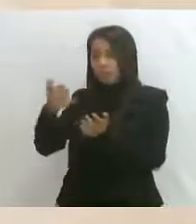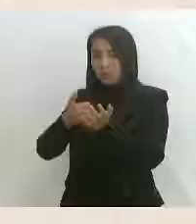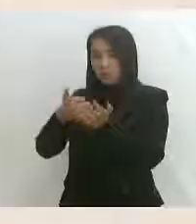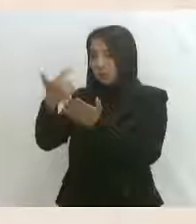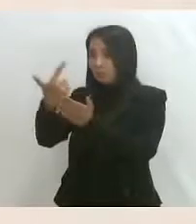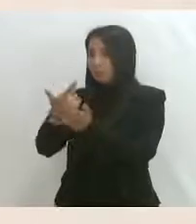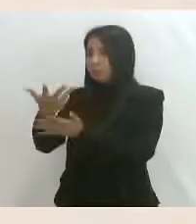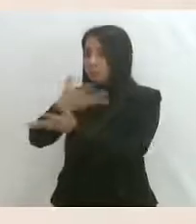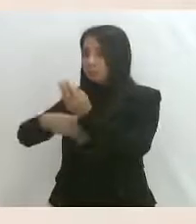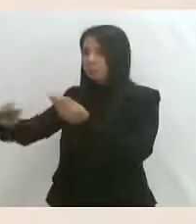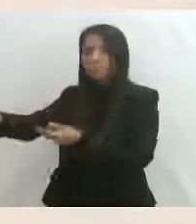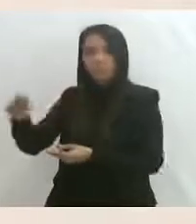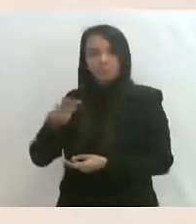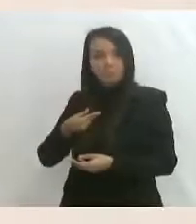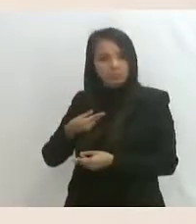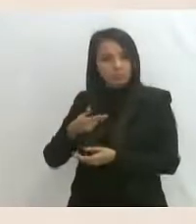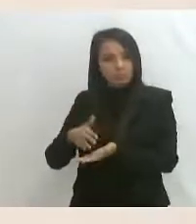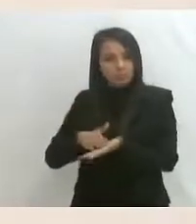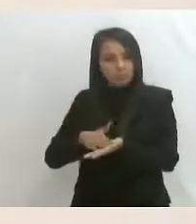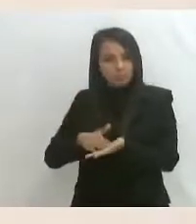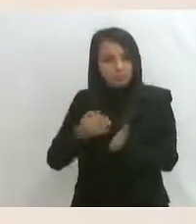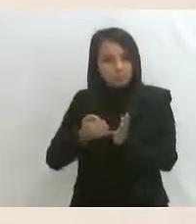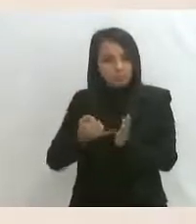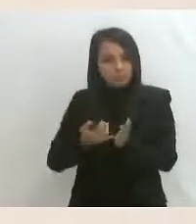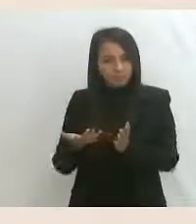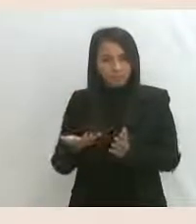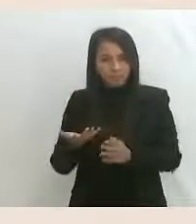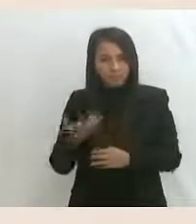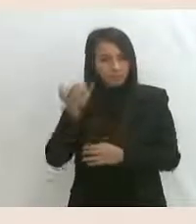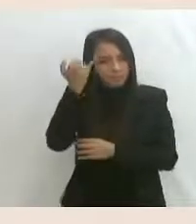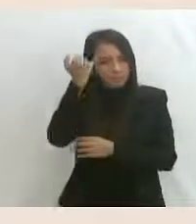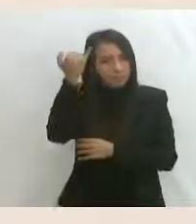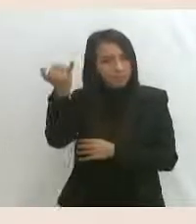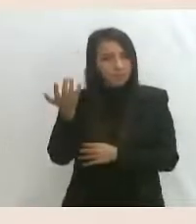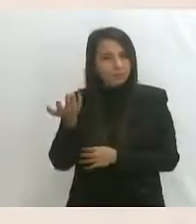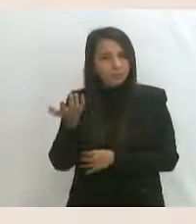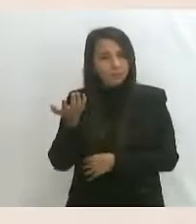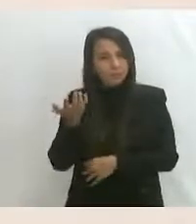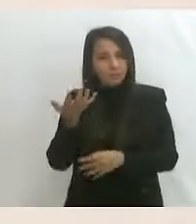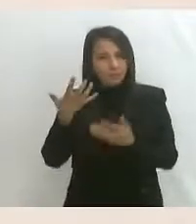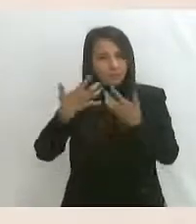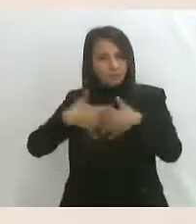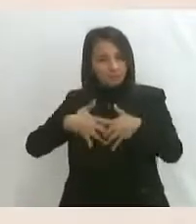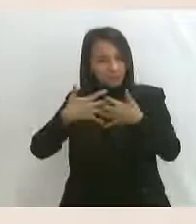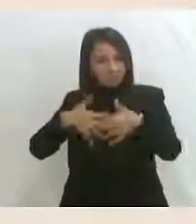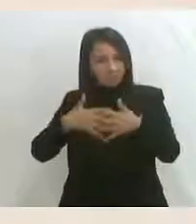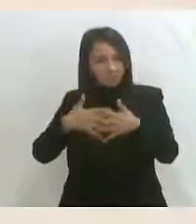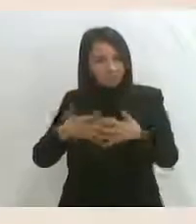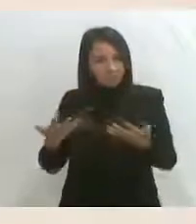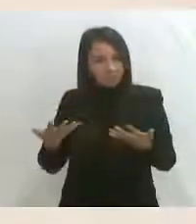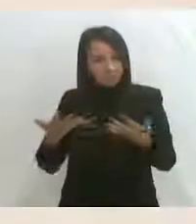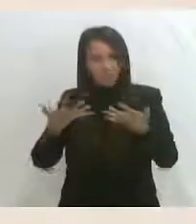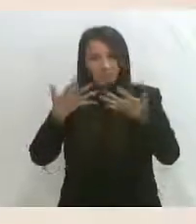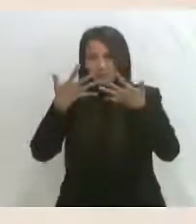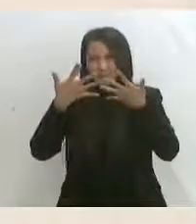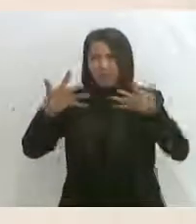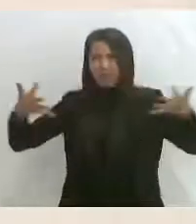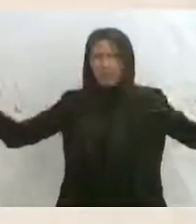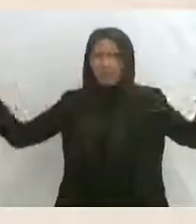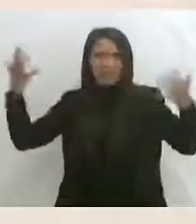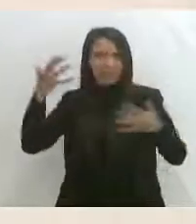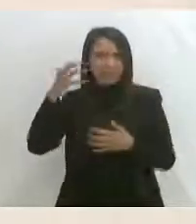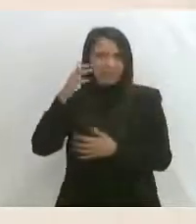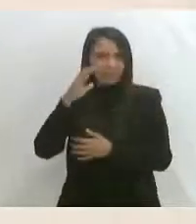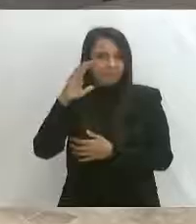Imagínense ustedes una empresa, un banco, de los más famosos,